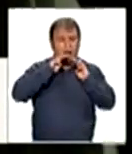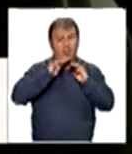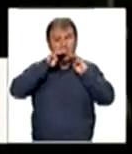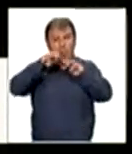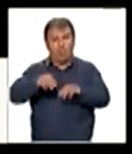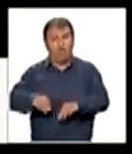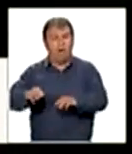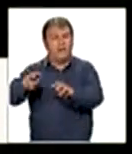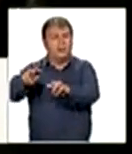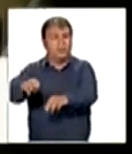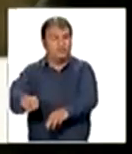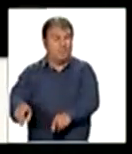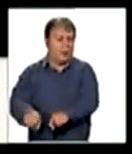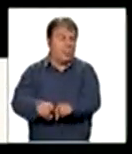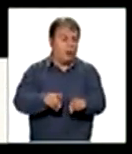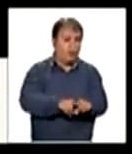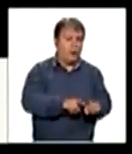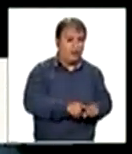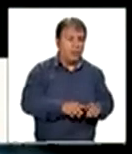las mece.